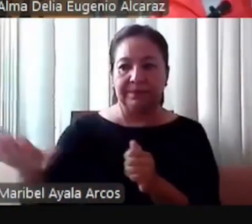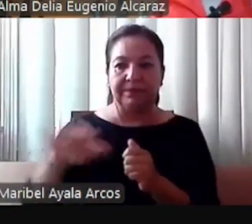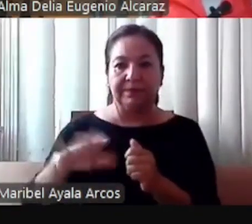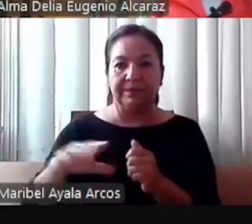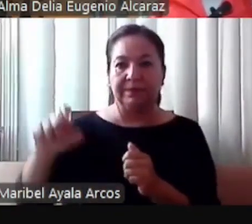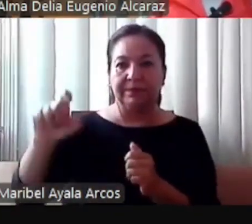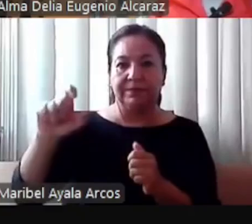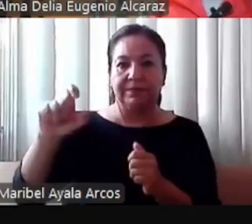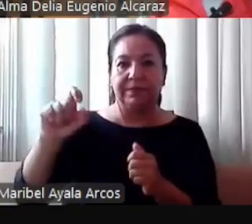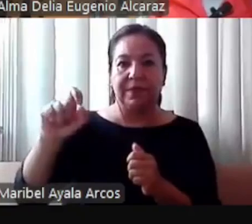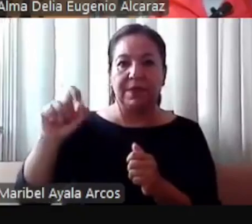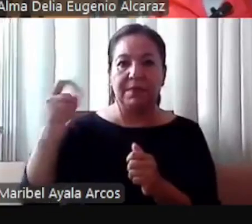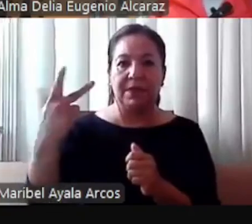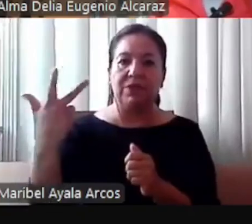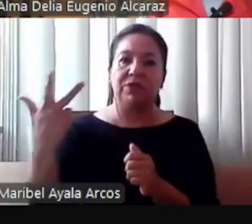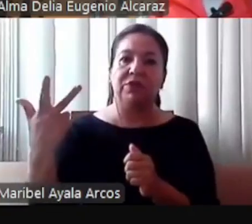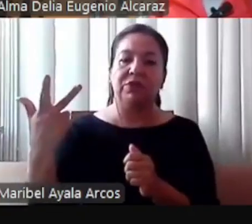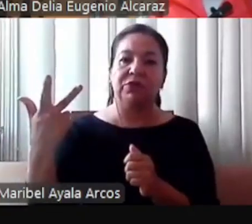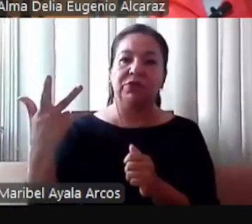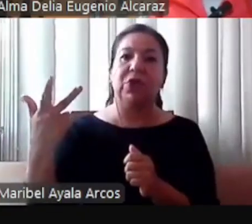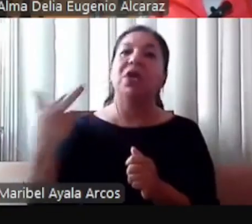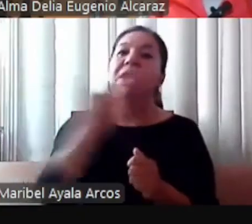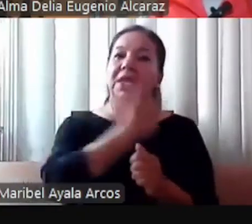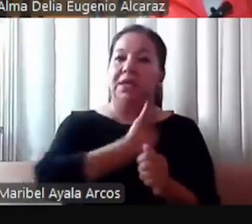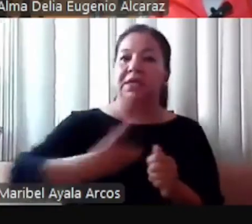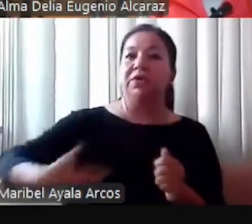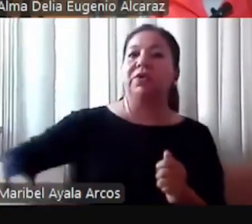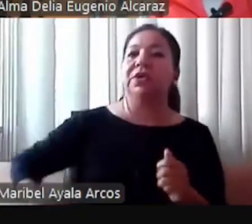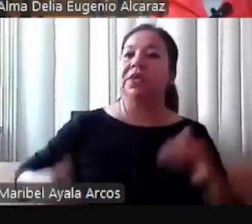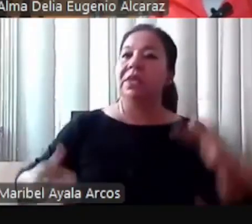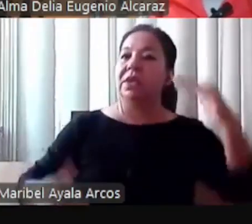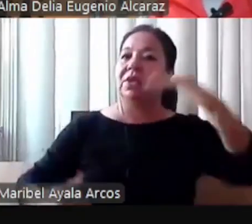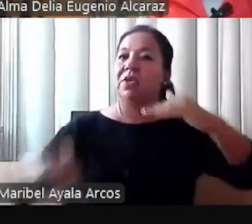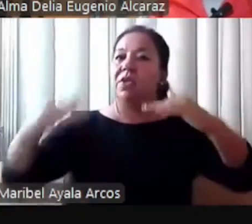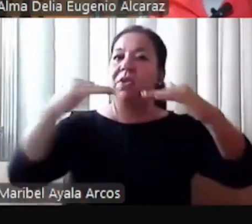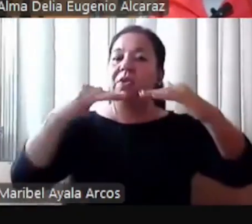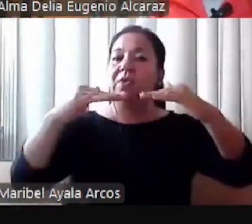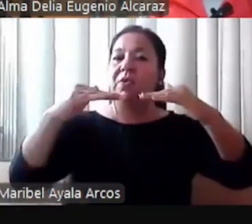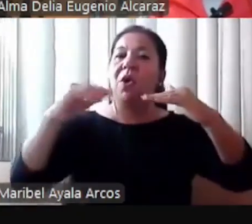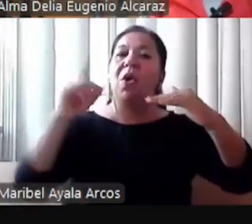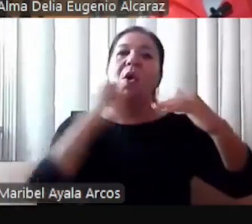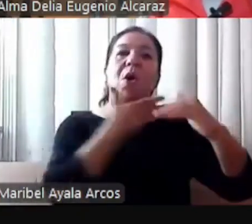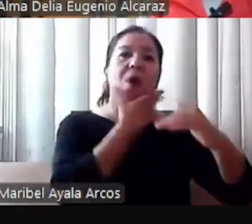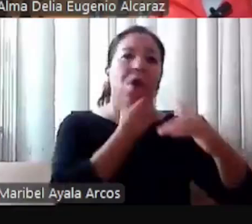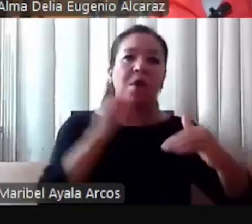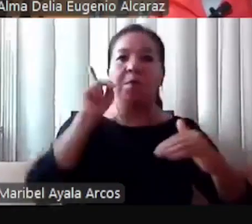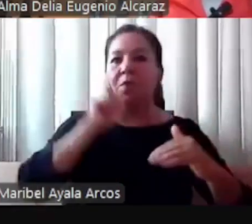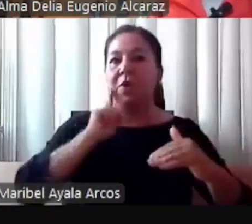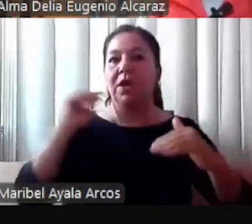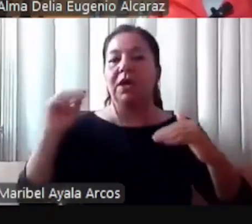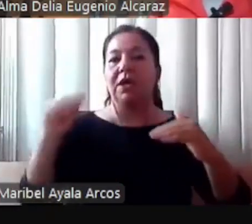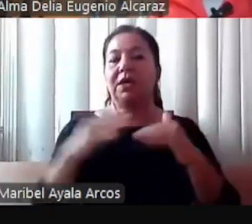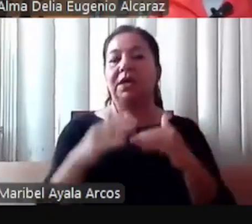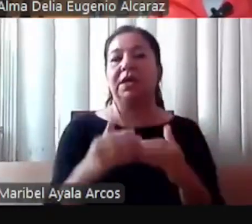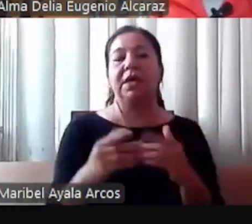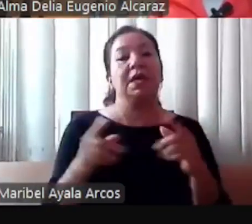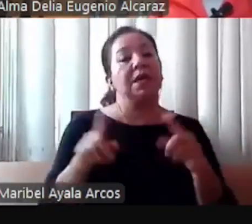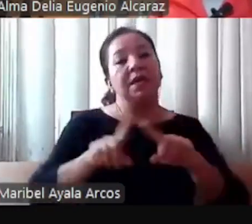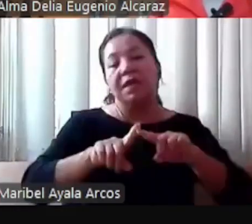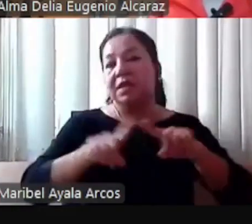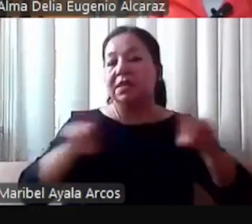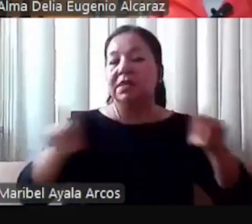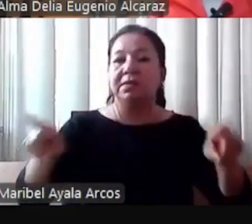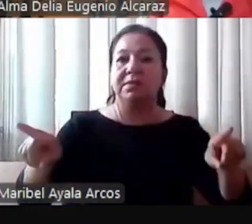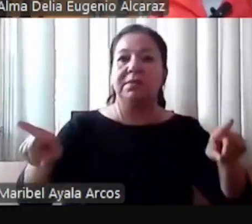porque se estima que la asignación de la regiduría de representación proporcional a favor de la segunda fórmula del género mujer de Movimiento Ciudadano es acorde a los lineamientos para garantizar la